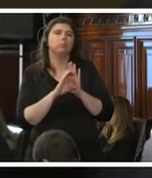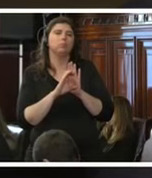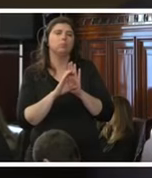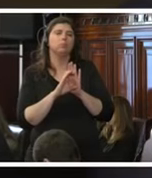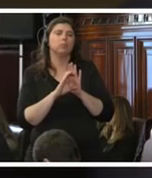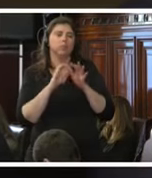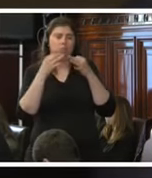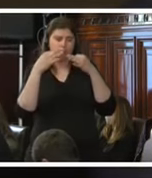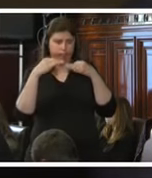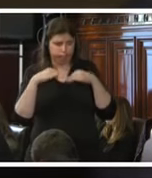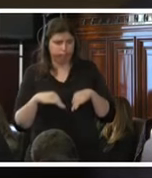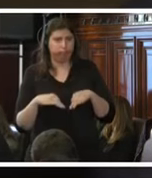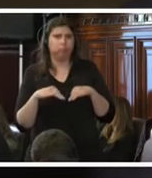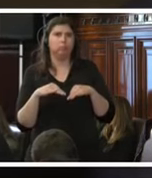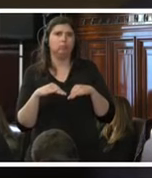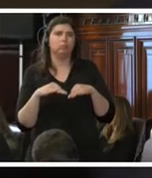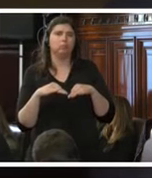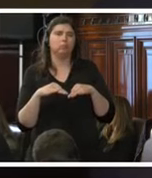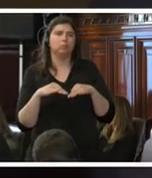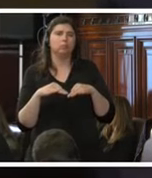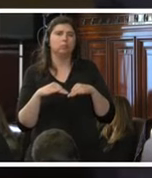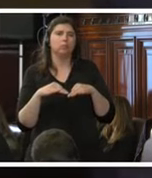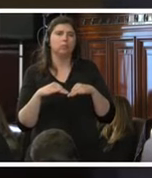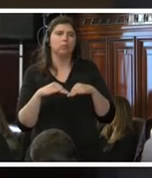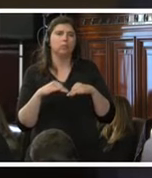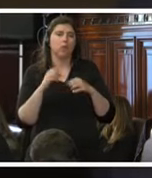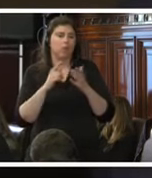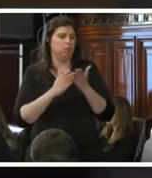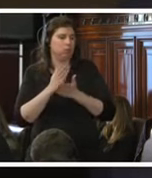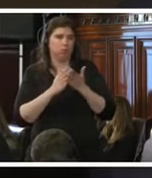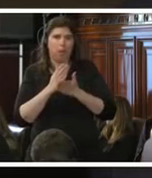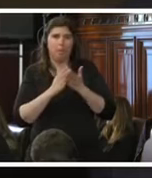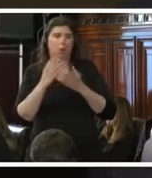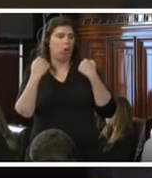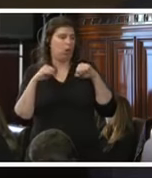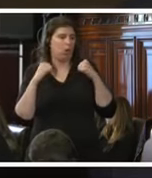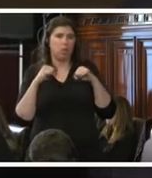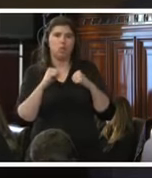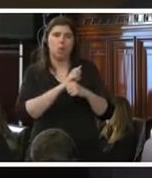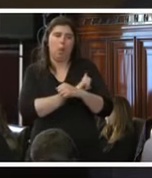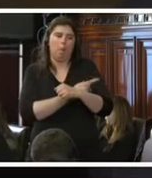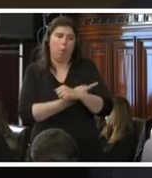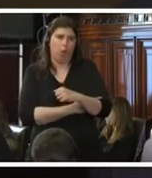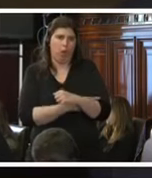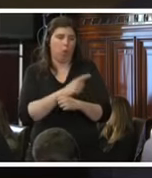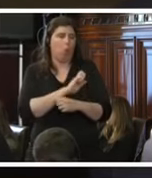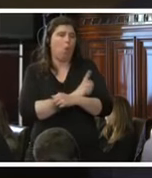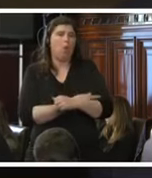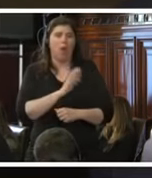marcadamente tendiente al ejercicio del poder central a cargo de un ejecutivo